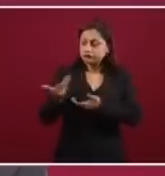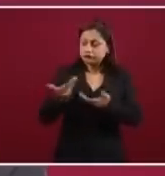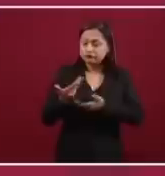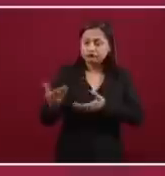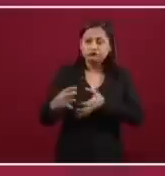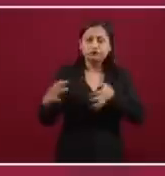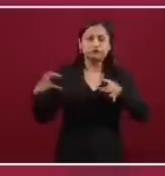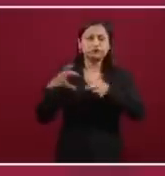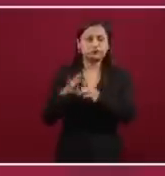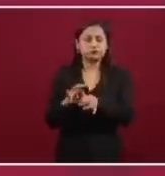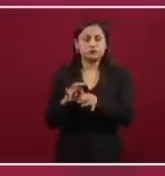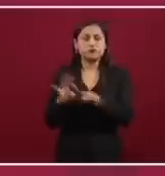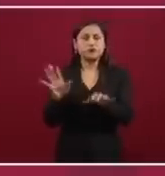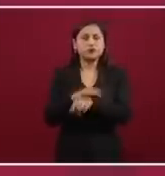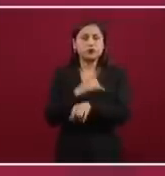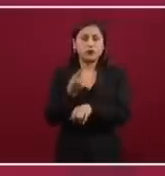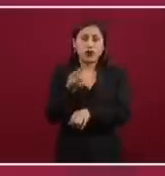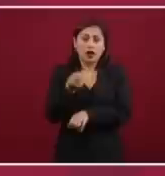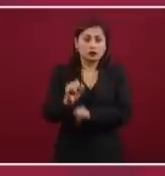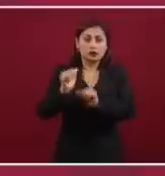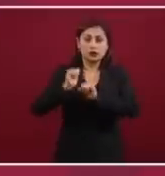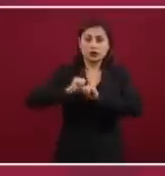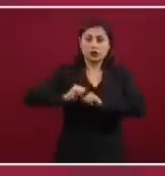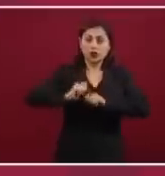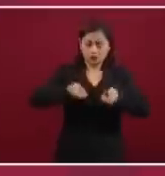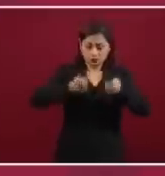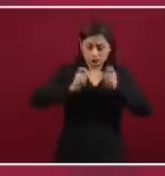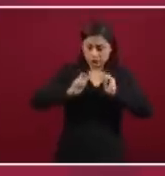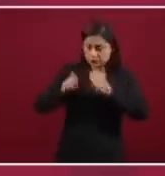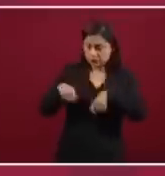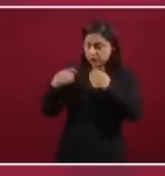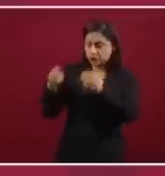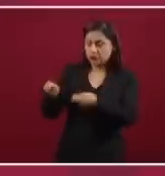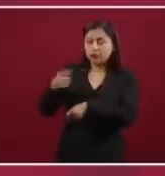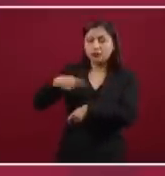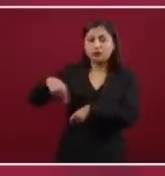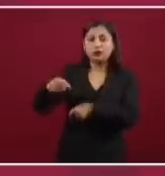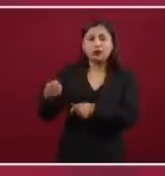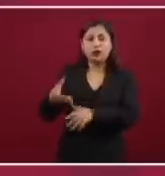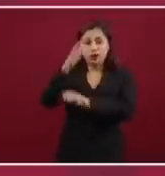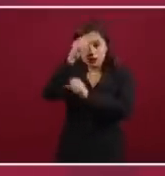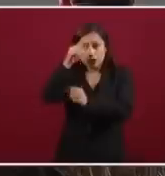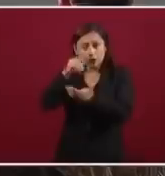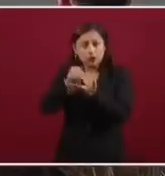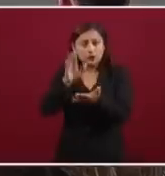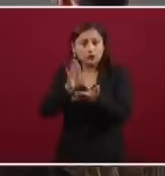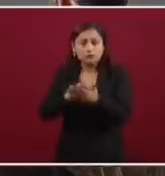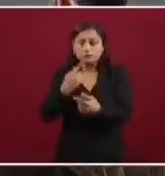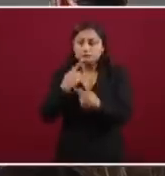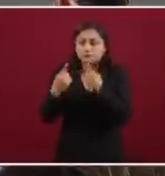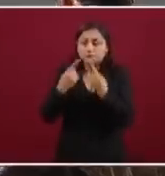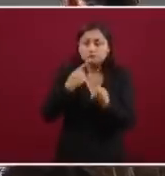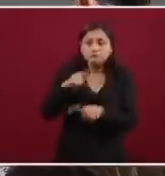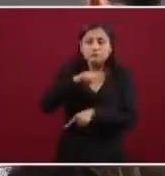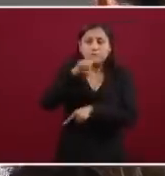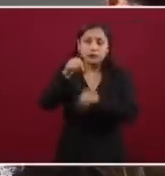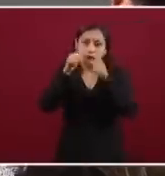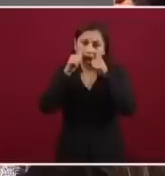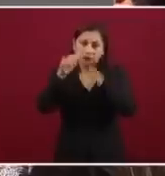que ponernos de acuerdo y atender a todo el pueblo. Pero si